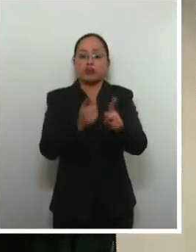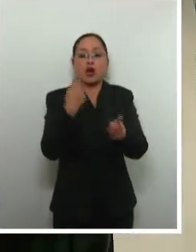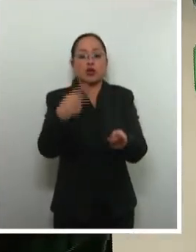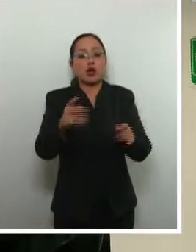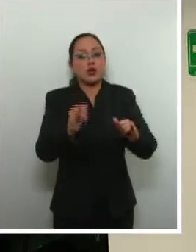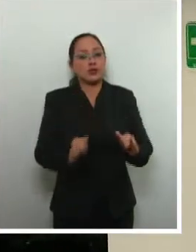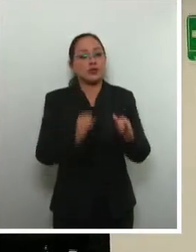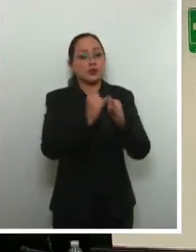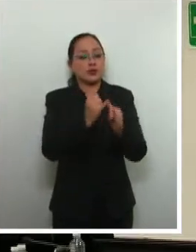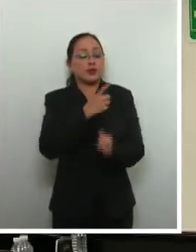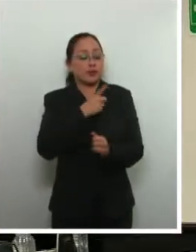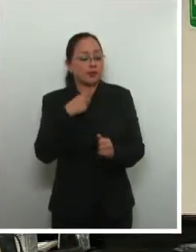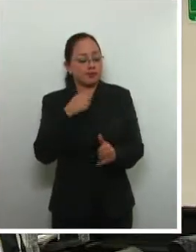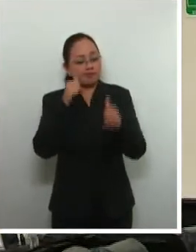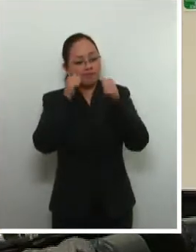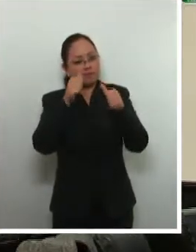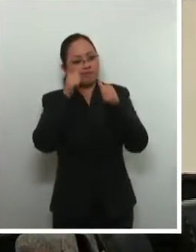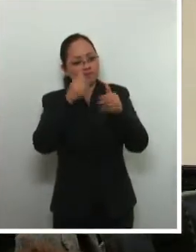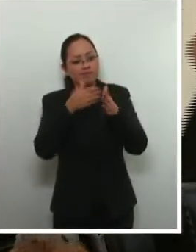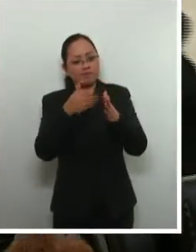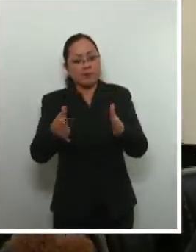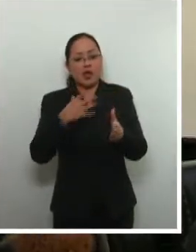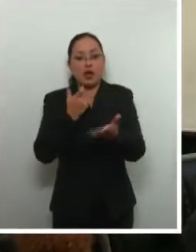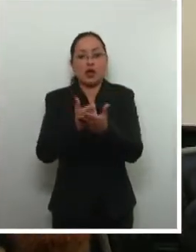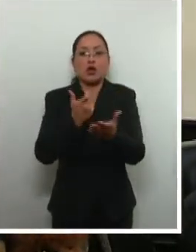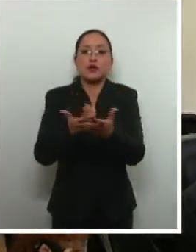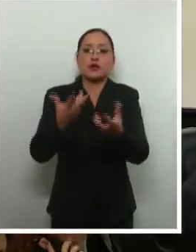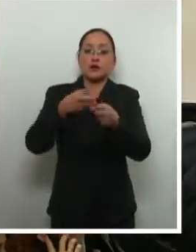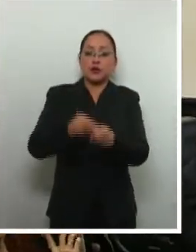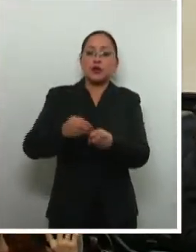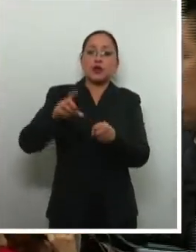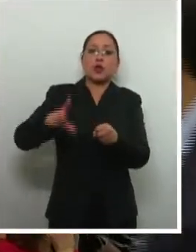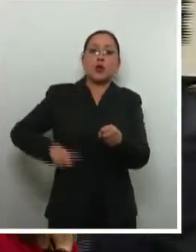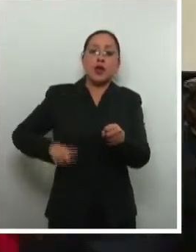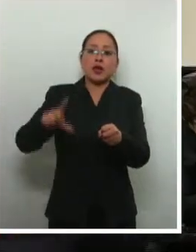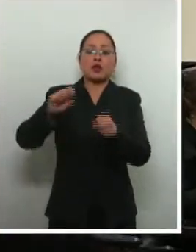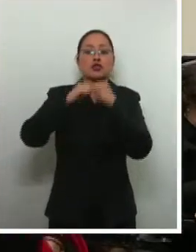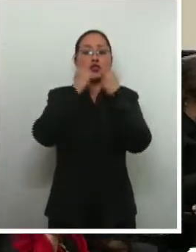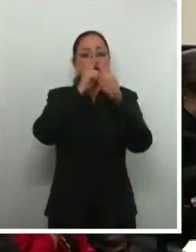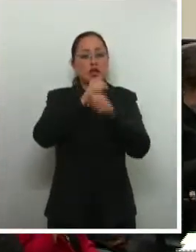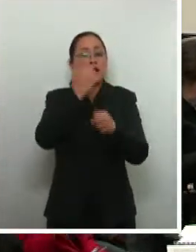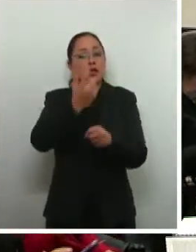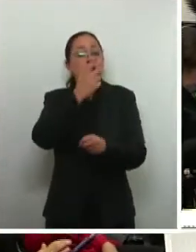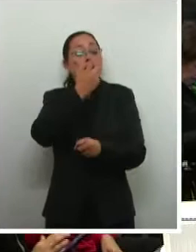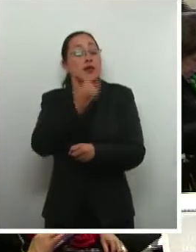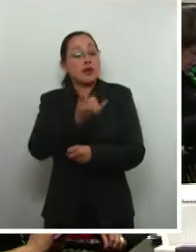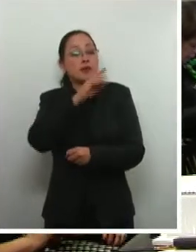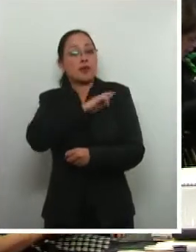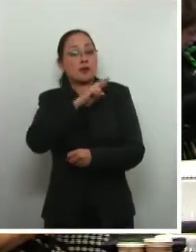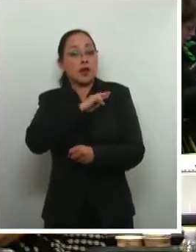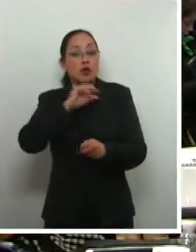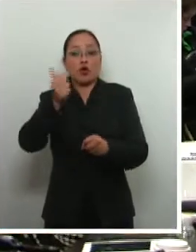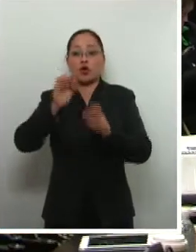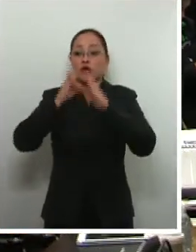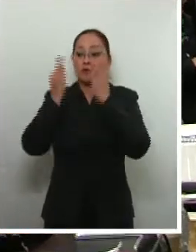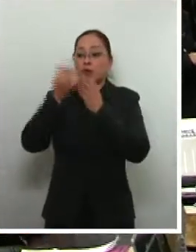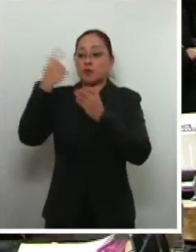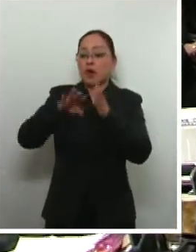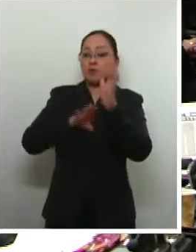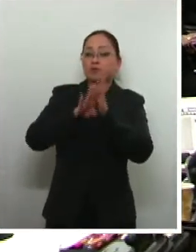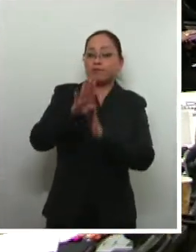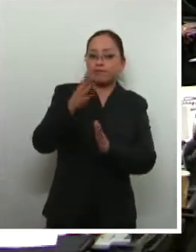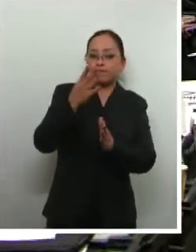institucional. A la economía concurren los sectores público, social y privado y las demás formas que contribuyan al